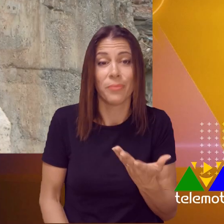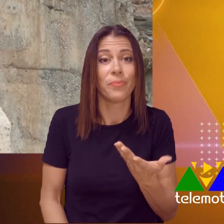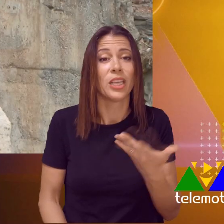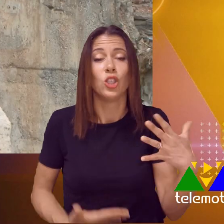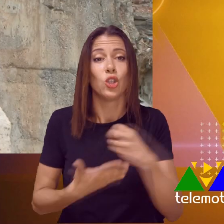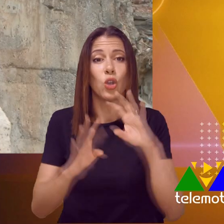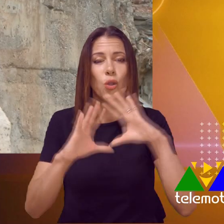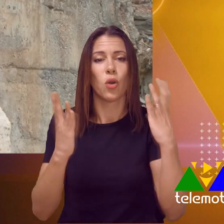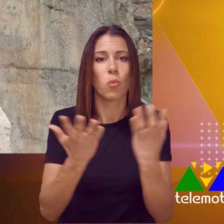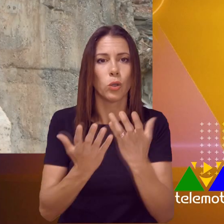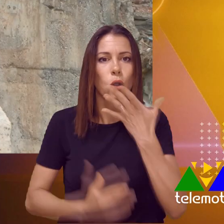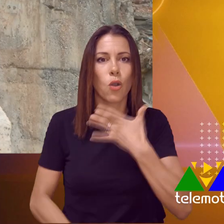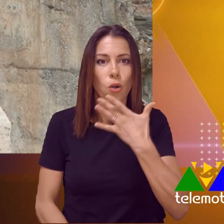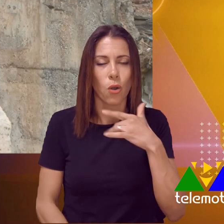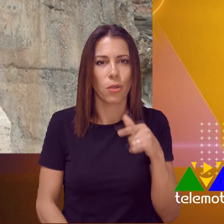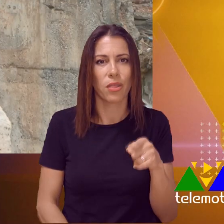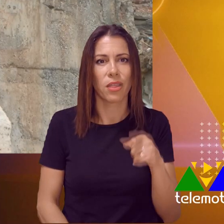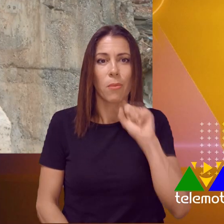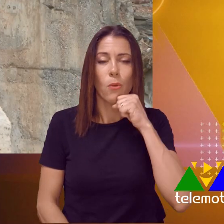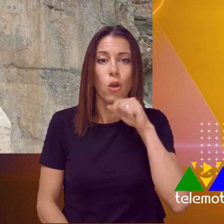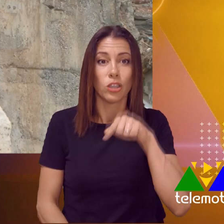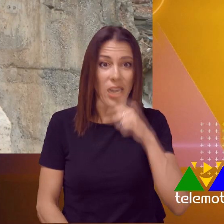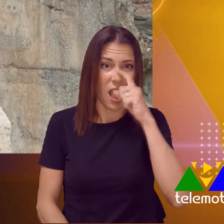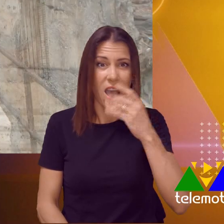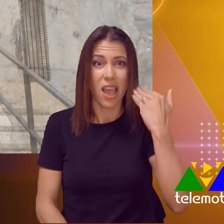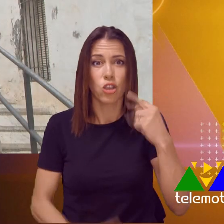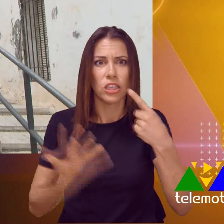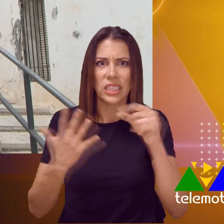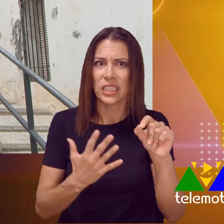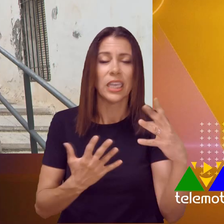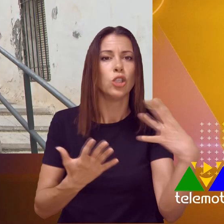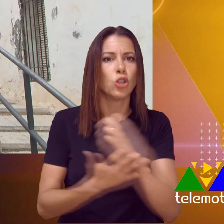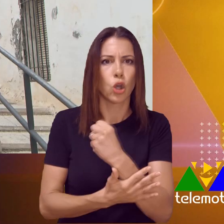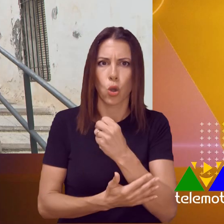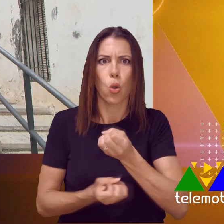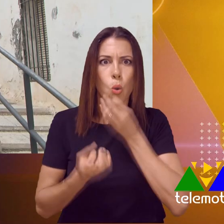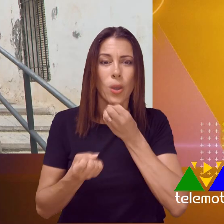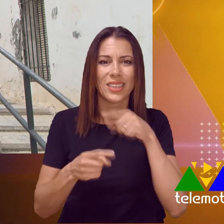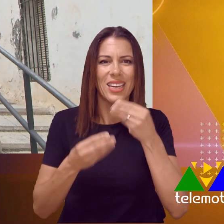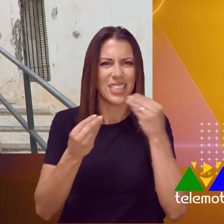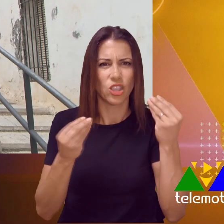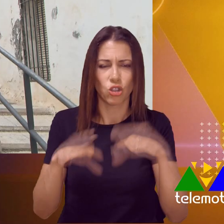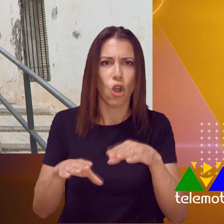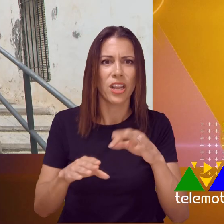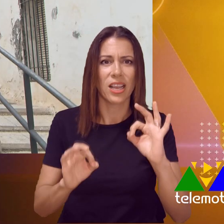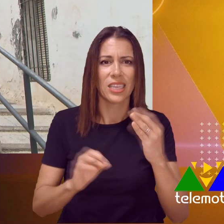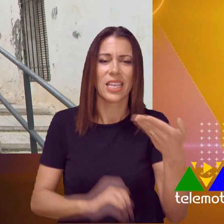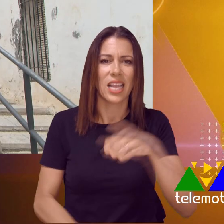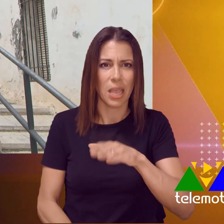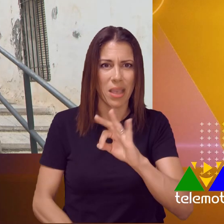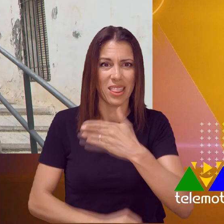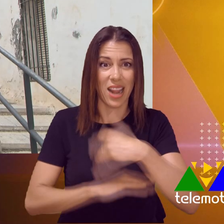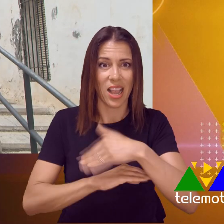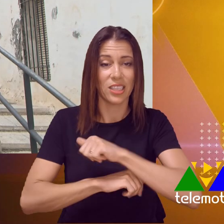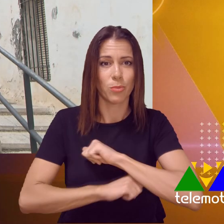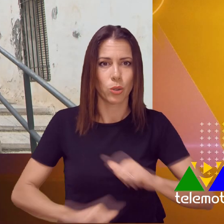que conocimos del Motril de los años 60, todo el mundo comentaba la historia del asesinato, el crimen de la calle Portuguesa,